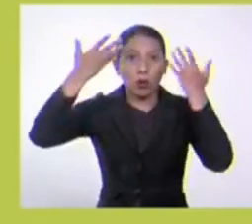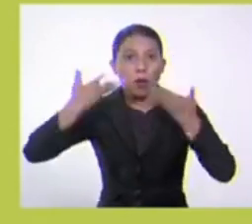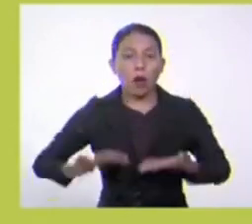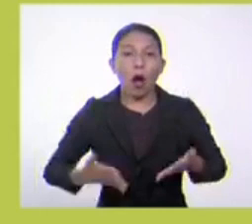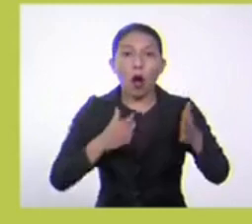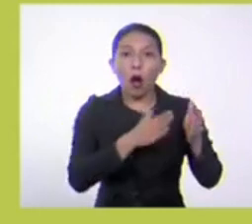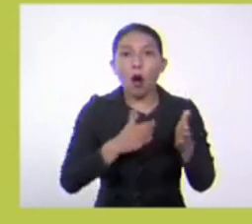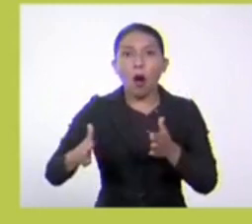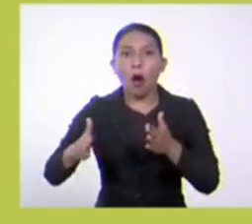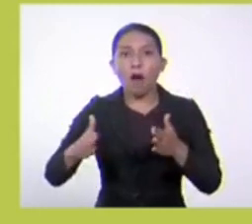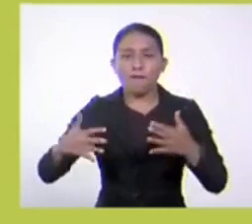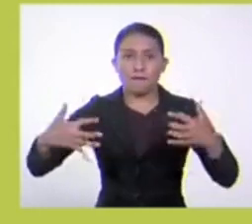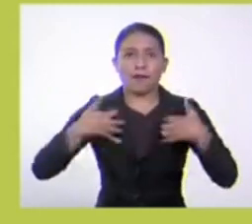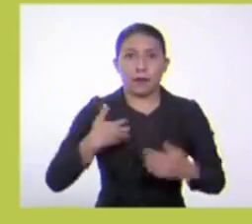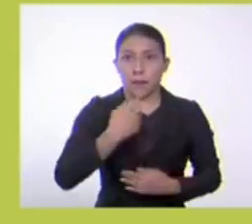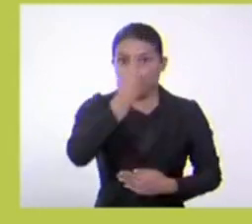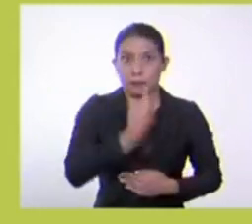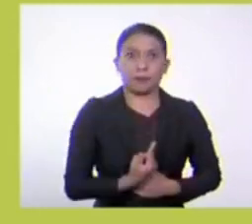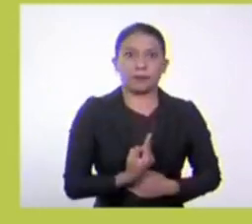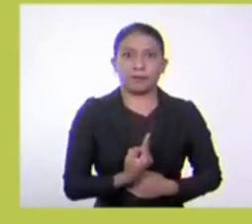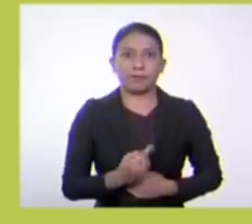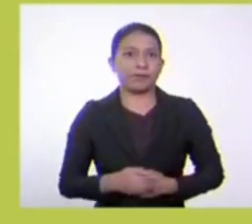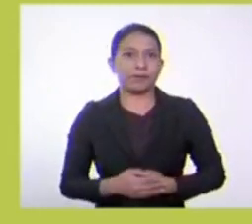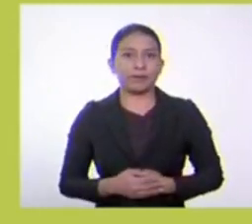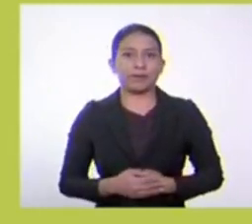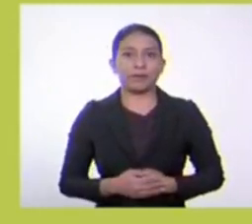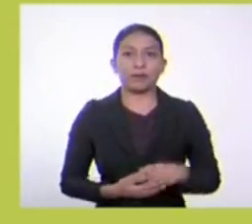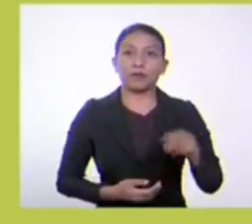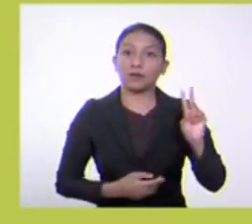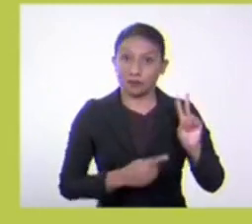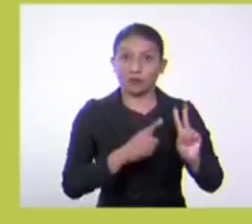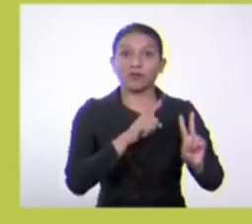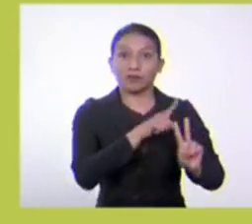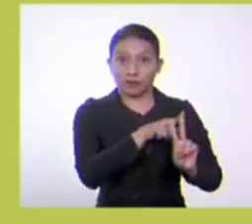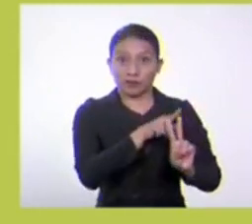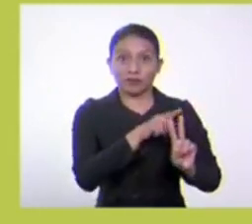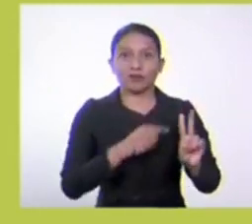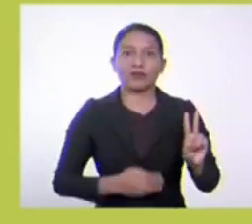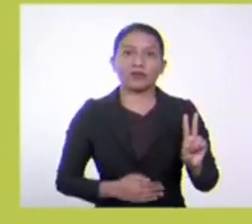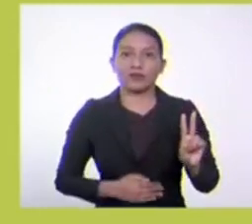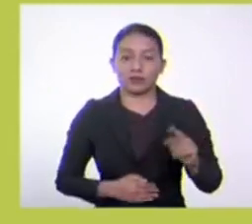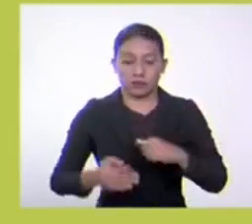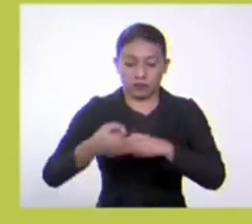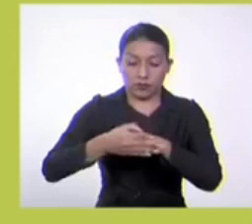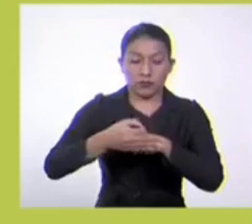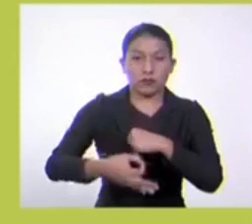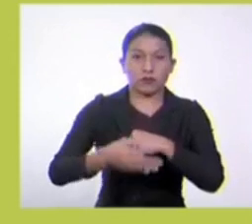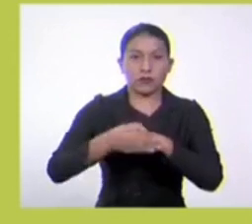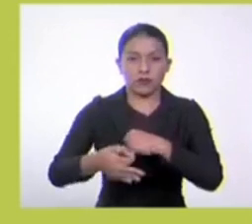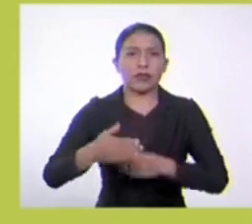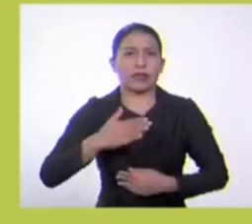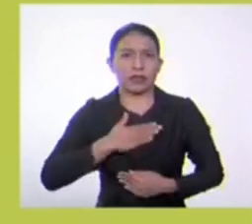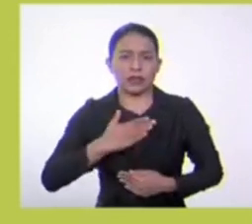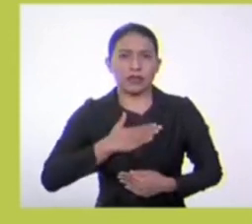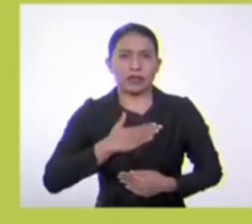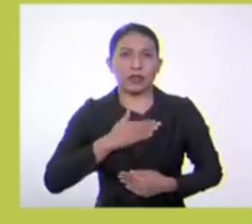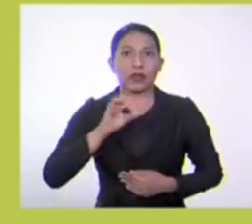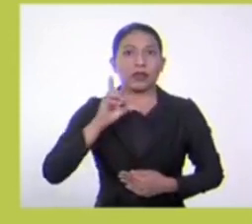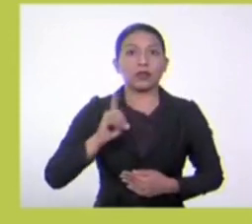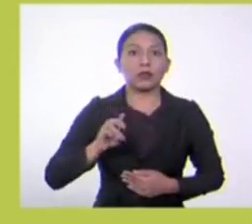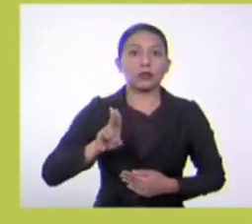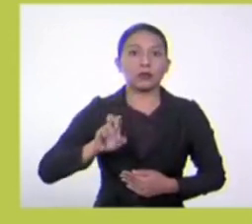organización de los seres vivos. Y número 2. La célula posee una existencia dual como